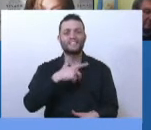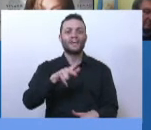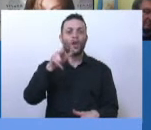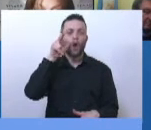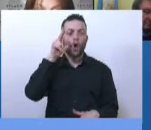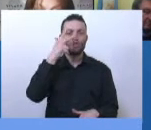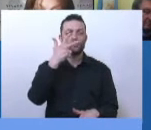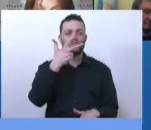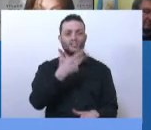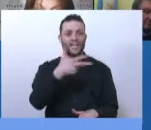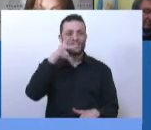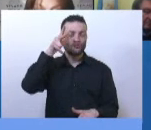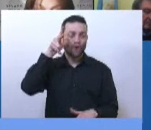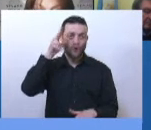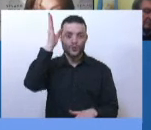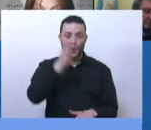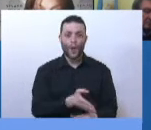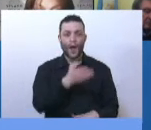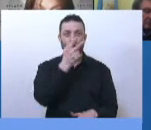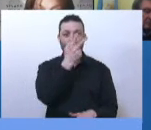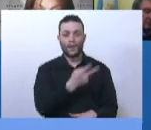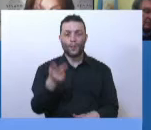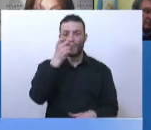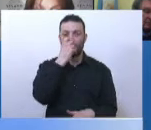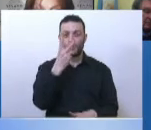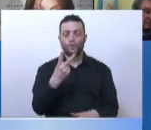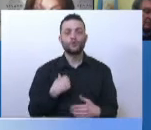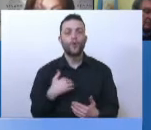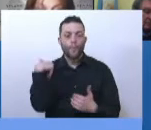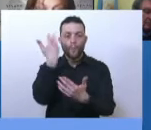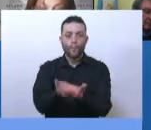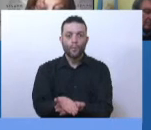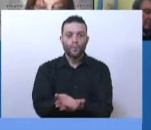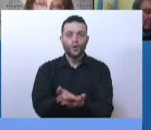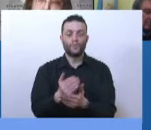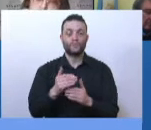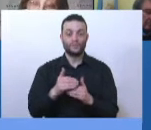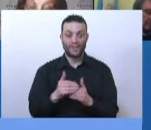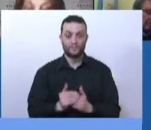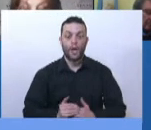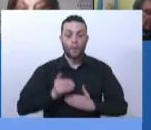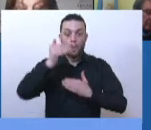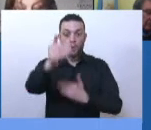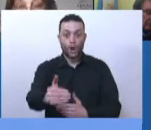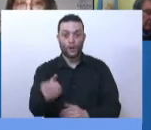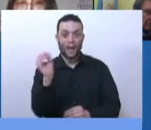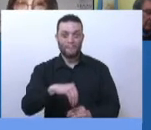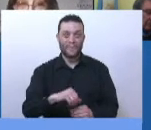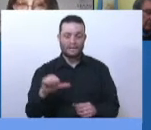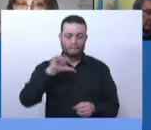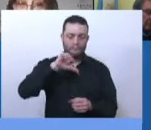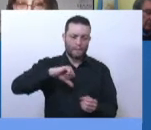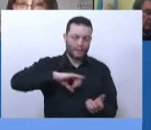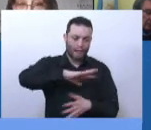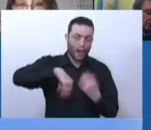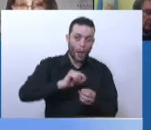S-838/2021, propuse la prórroga y el aumento de los valores del corte de los biocombustibles con el